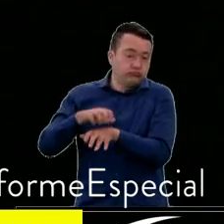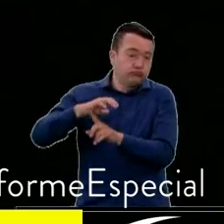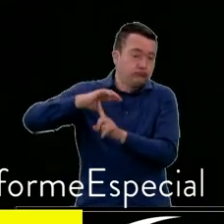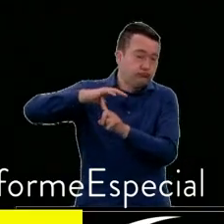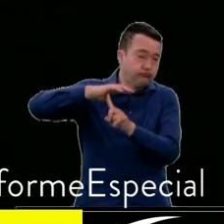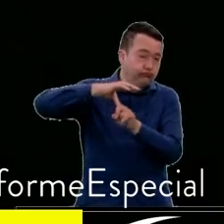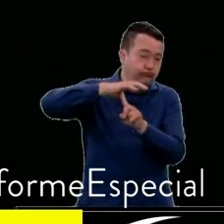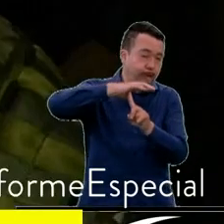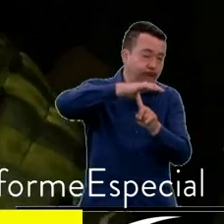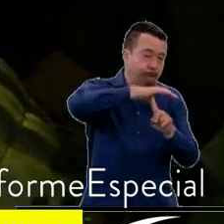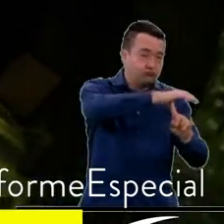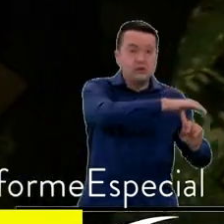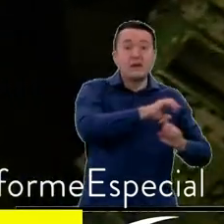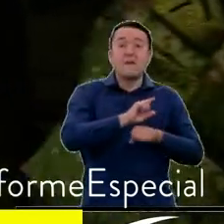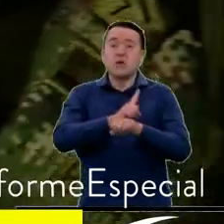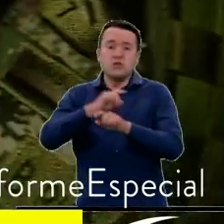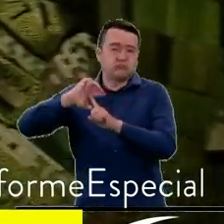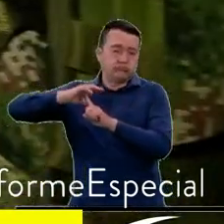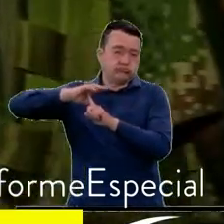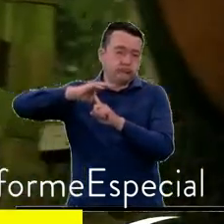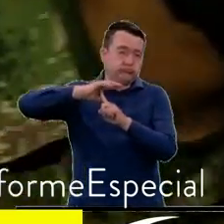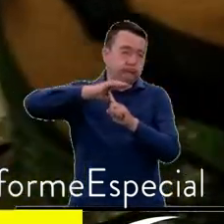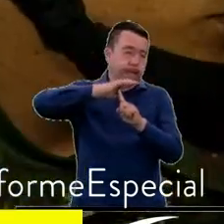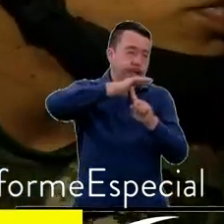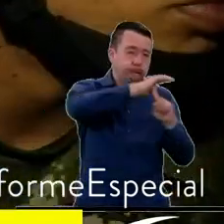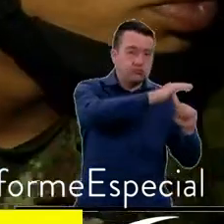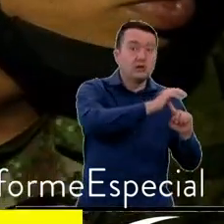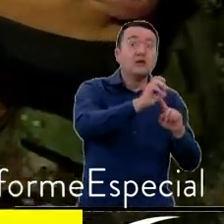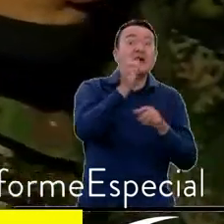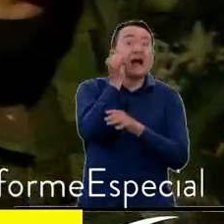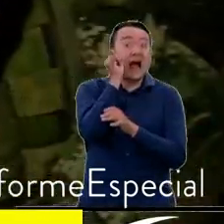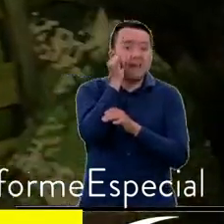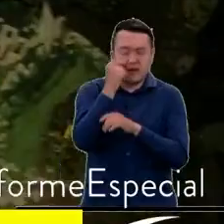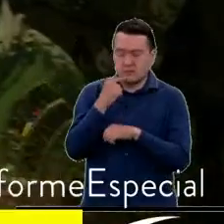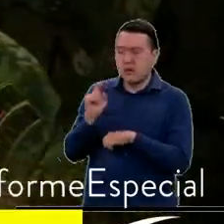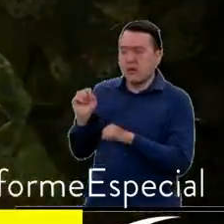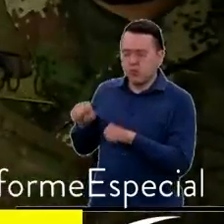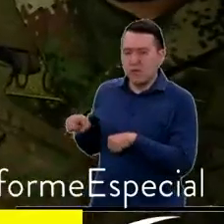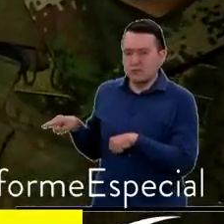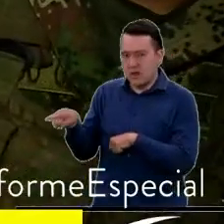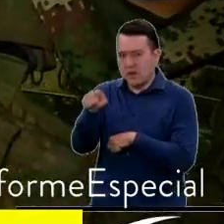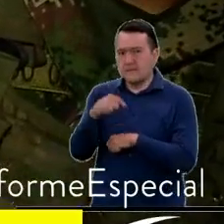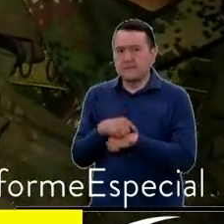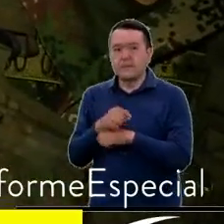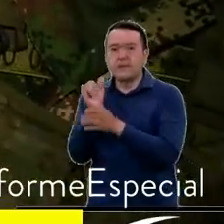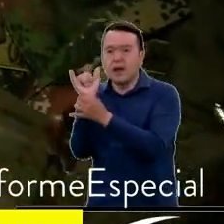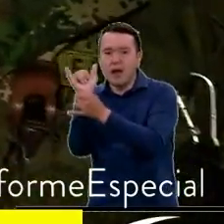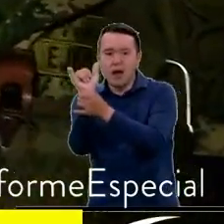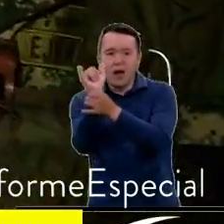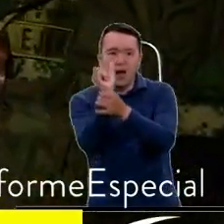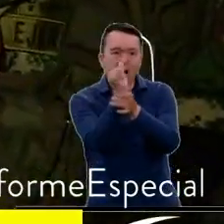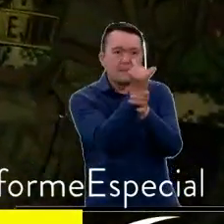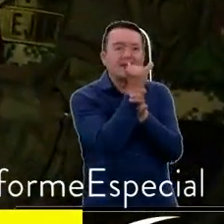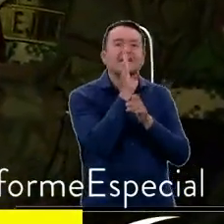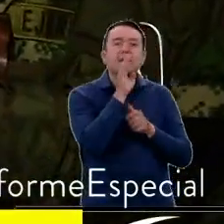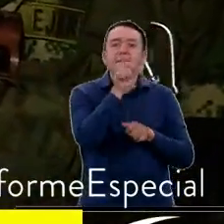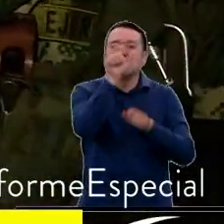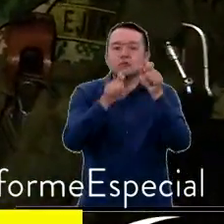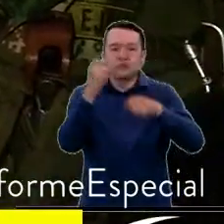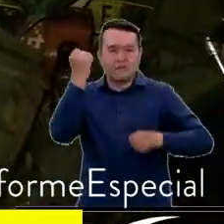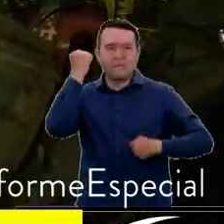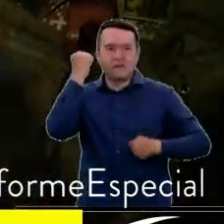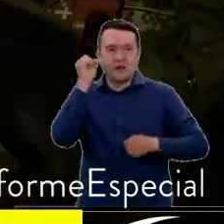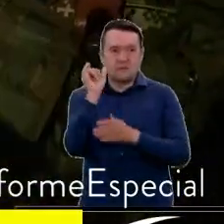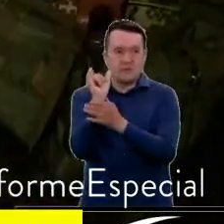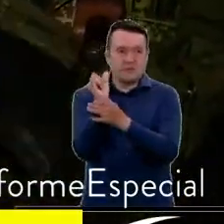Tras varios minutos de vuelo, autorizan a Arbey Bareño, mi camarógrafo, para que registre los rostros de los comandos que acaban de cumplir la misión. Nosotros